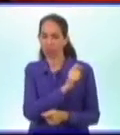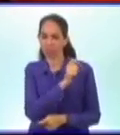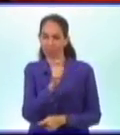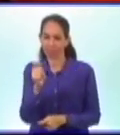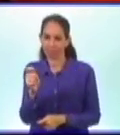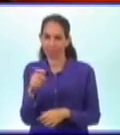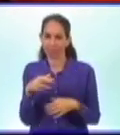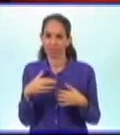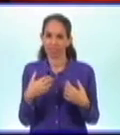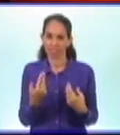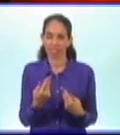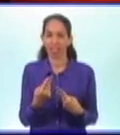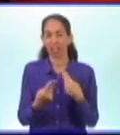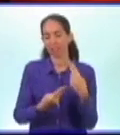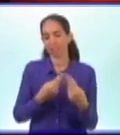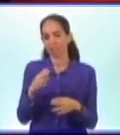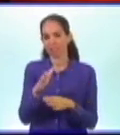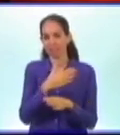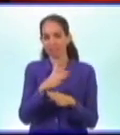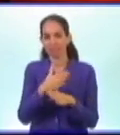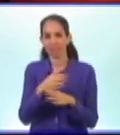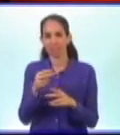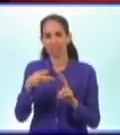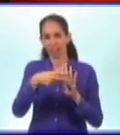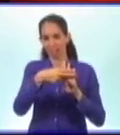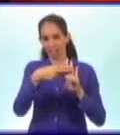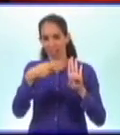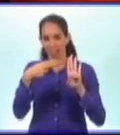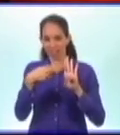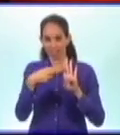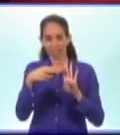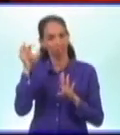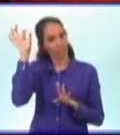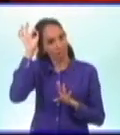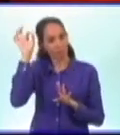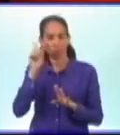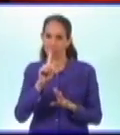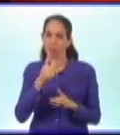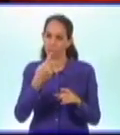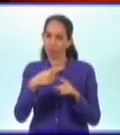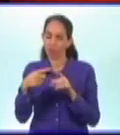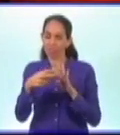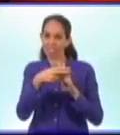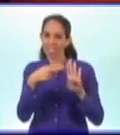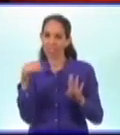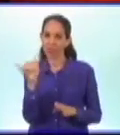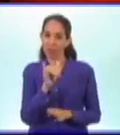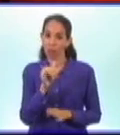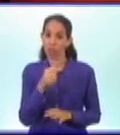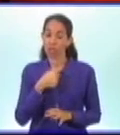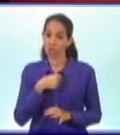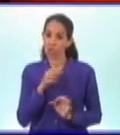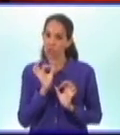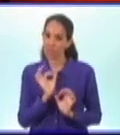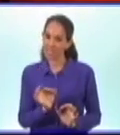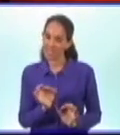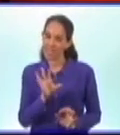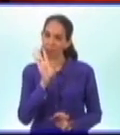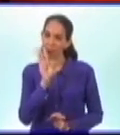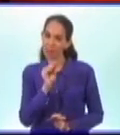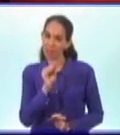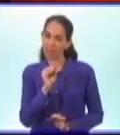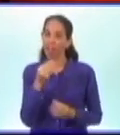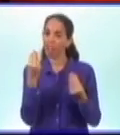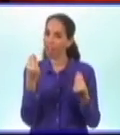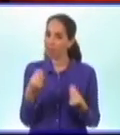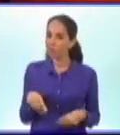en las diferentes asignaturas, no solamente las del español y la literatura. Como siempre te digo, aprovecha este tiempo que estás